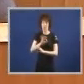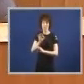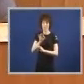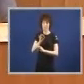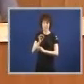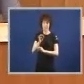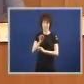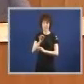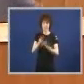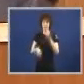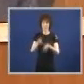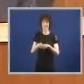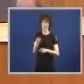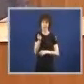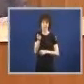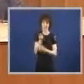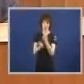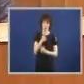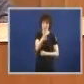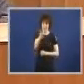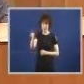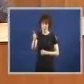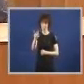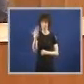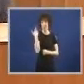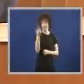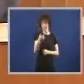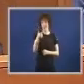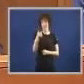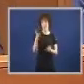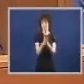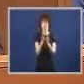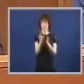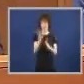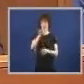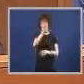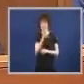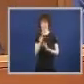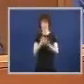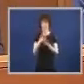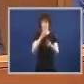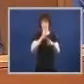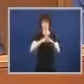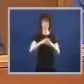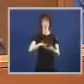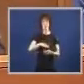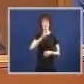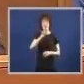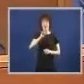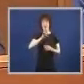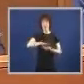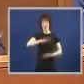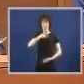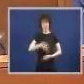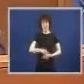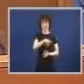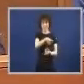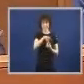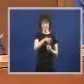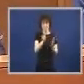función da capacidade económica. Recordaba yo ante un compañero meu, Antón Sánchez, en principio de capacidade tributaria, artigo 31 da Constitución. É un